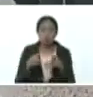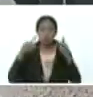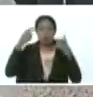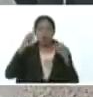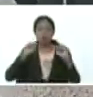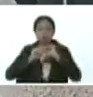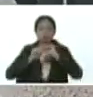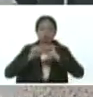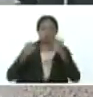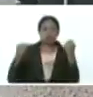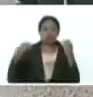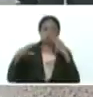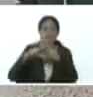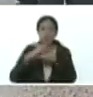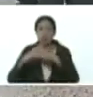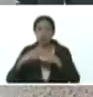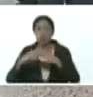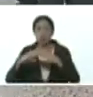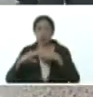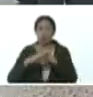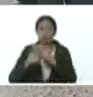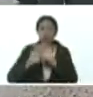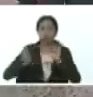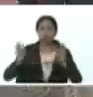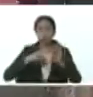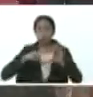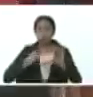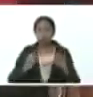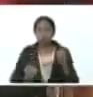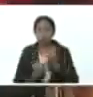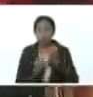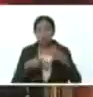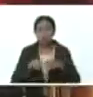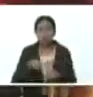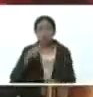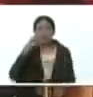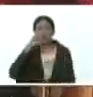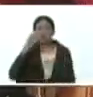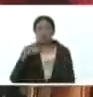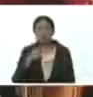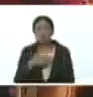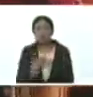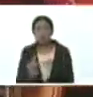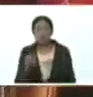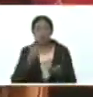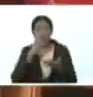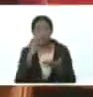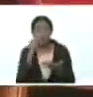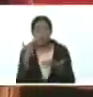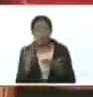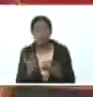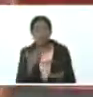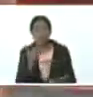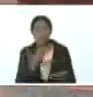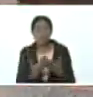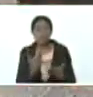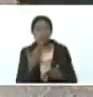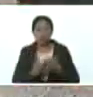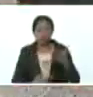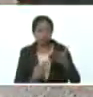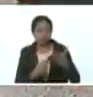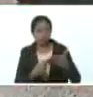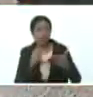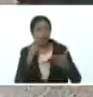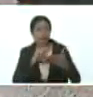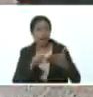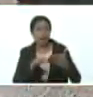el bloqueo, con el pueblo me resteo. Ahora, quiero firmar. Aquí me están solicitando, en